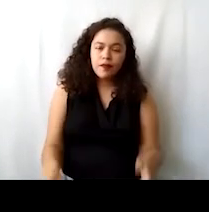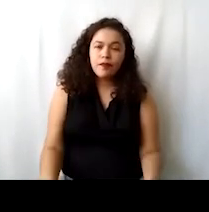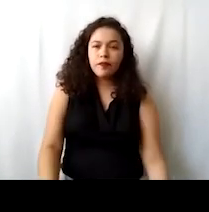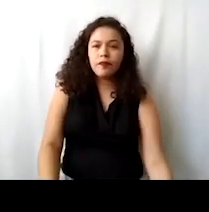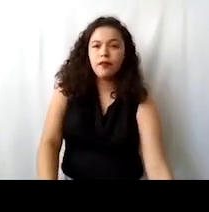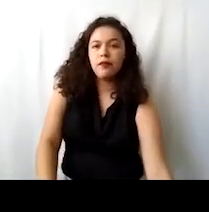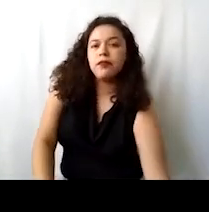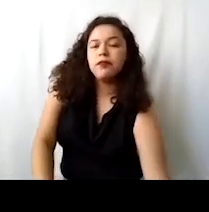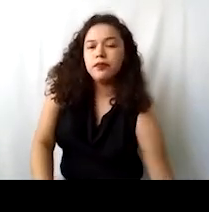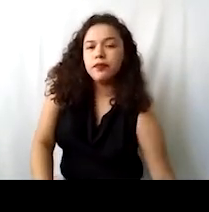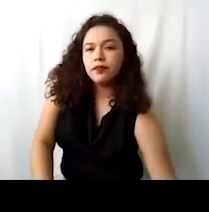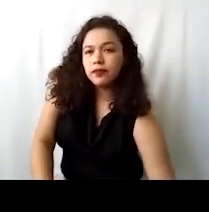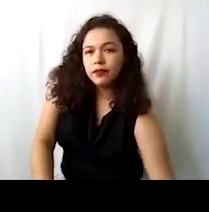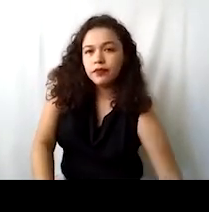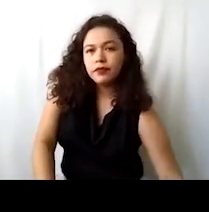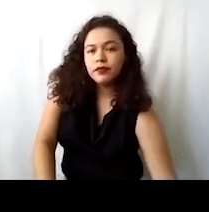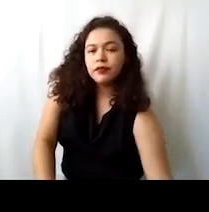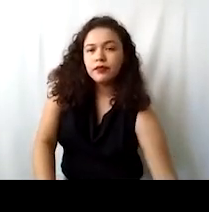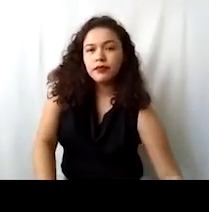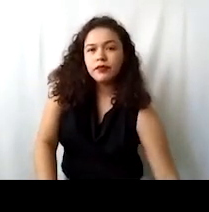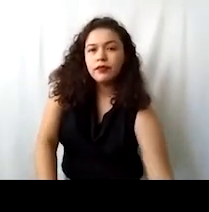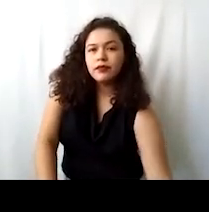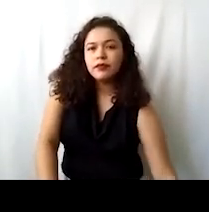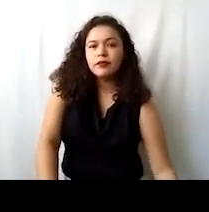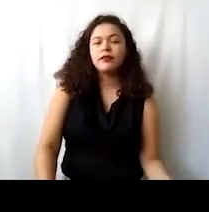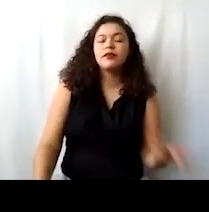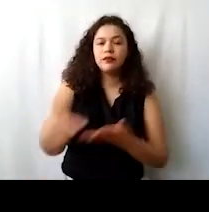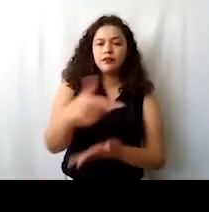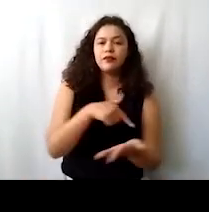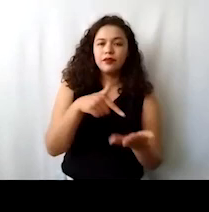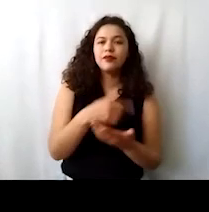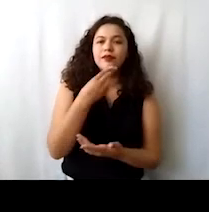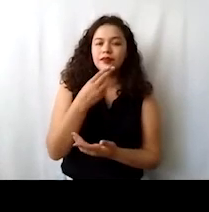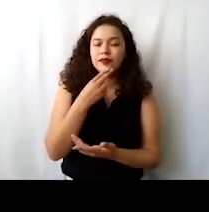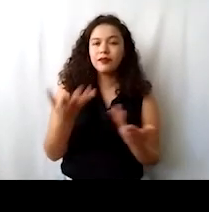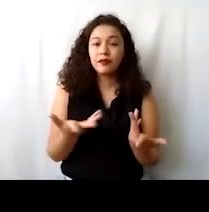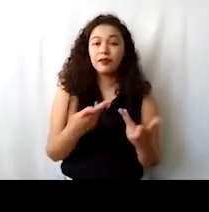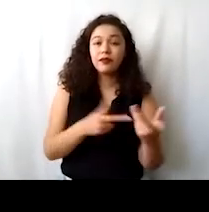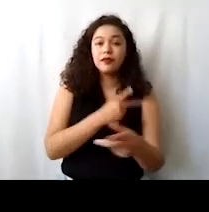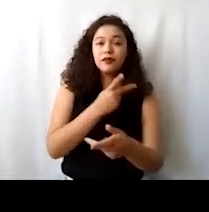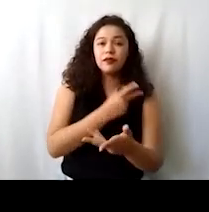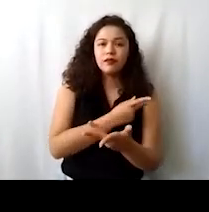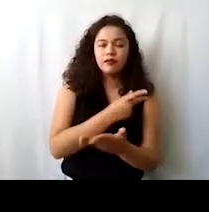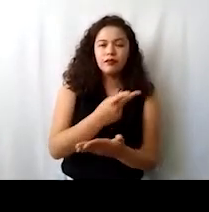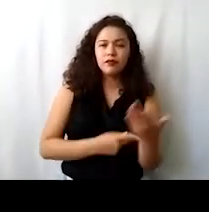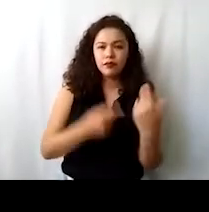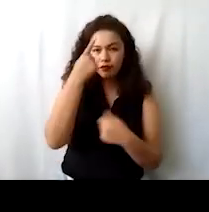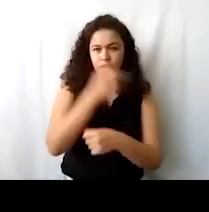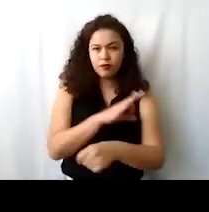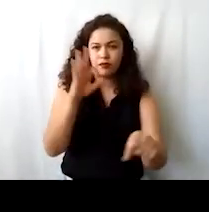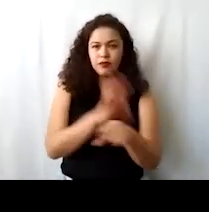Para lo cual se va a utilizar el establecimiento, ¿no? El programa de protección civil,